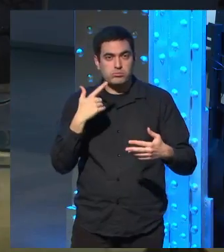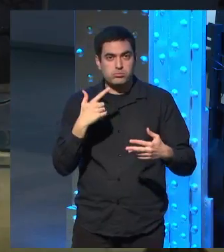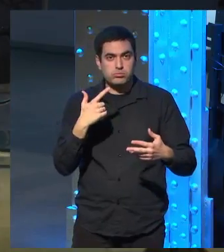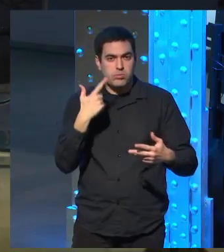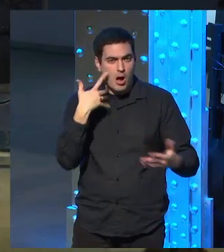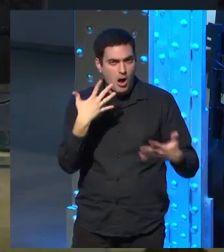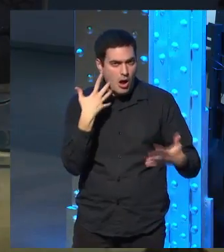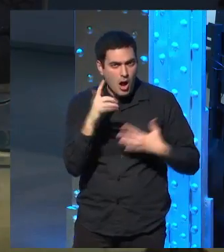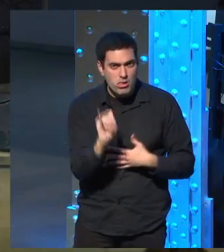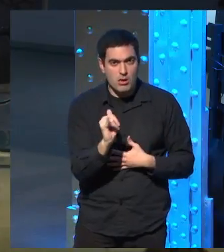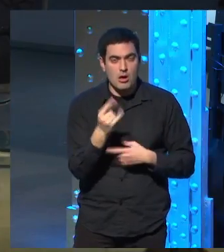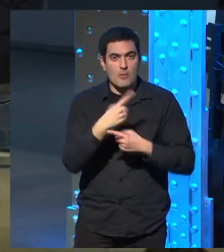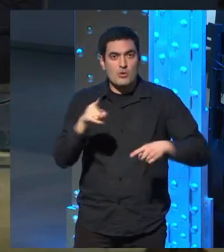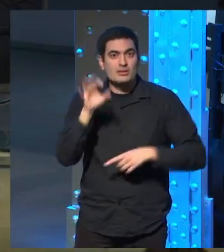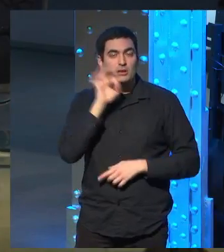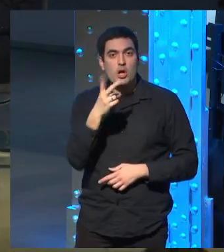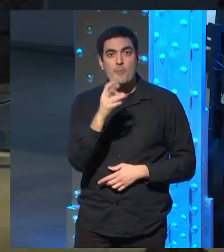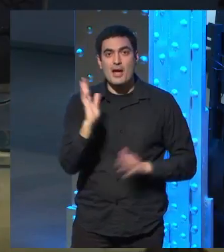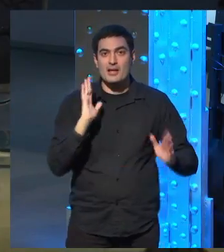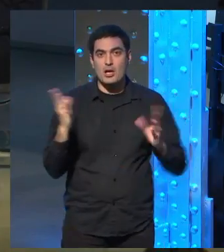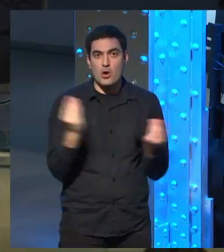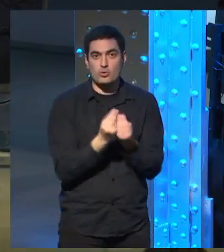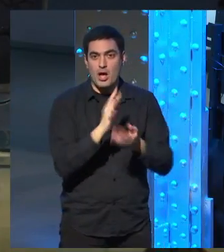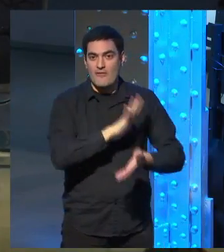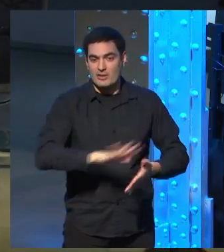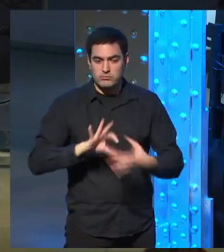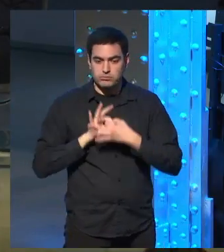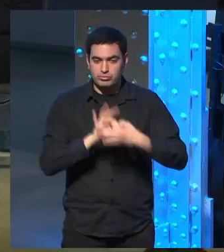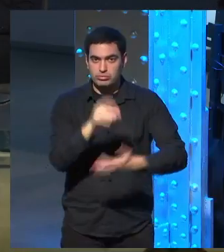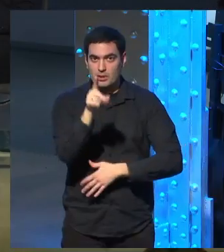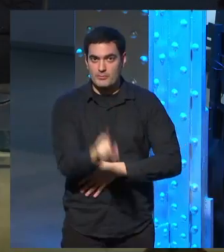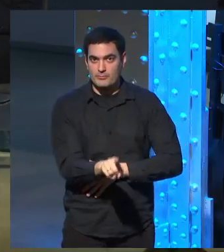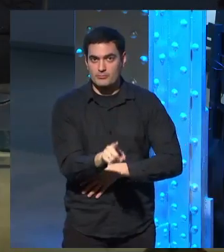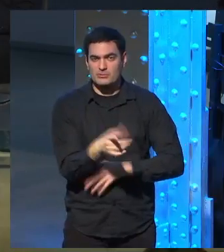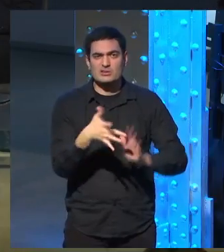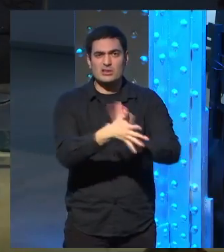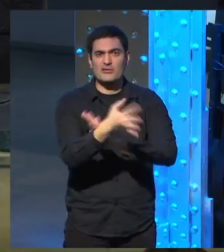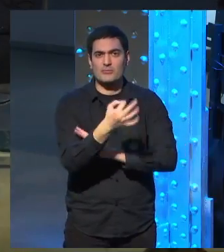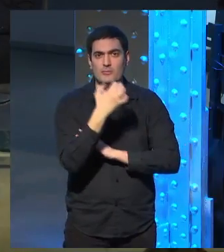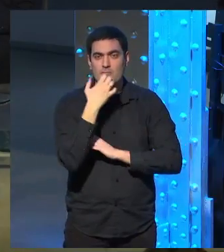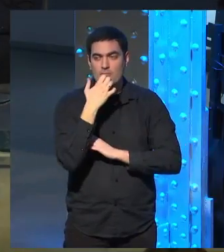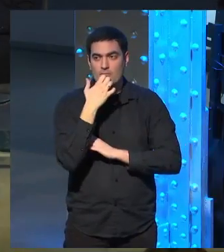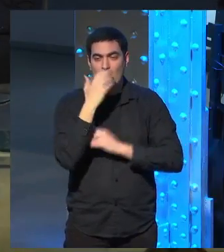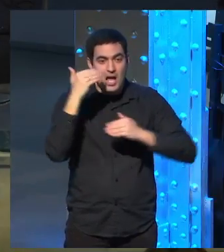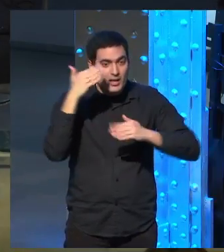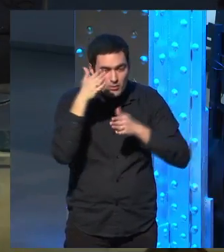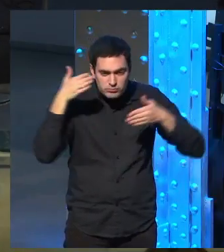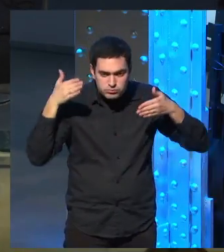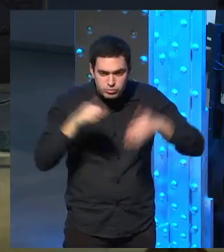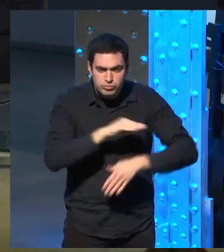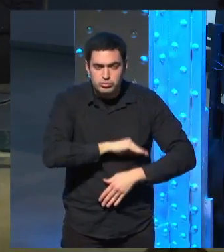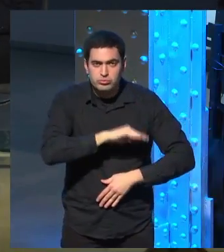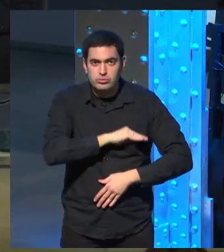música moderna, de la música del siglo XX, con lo infantil también, con la atención enorme